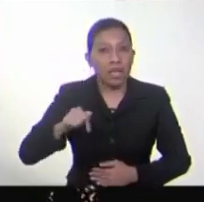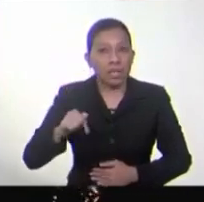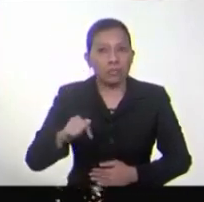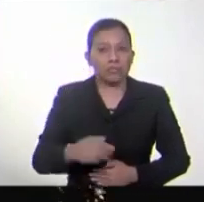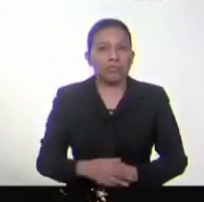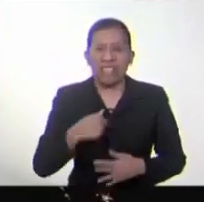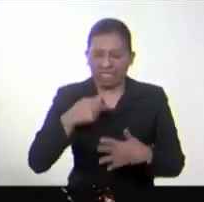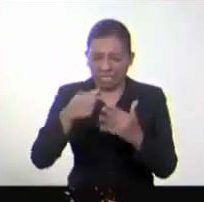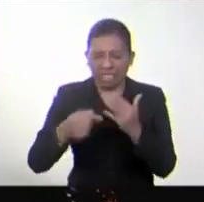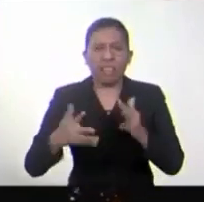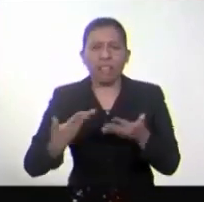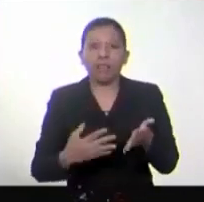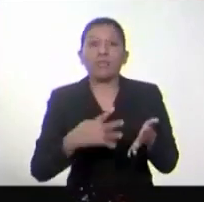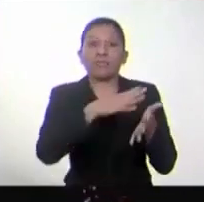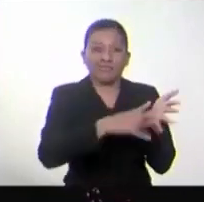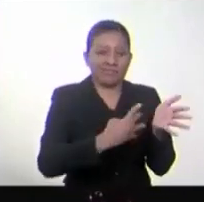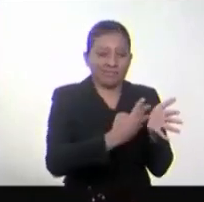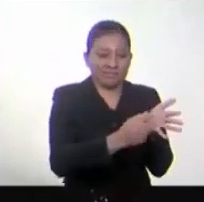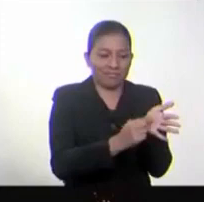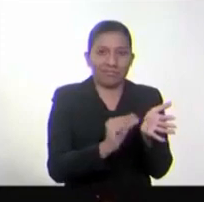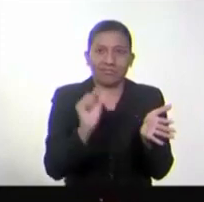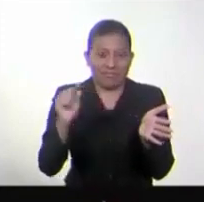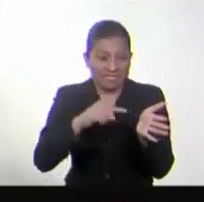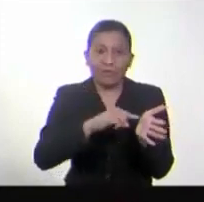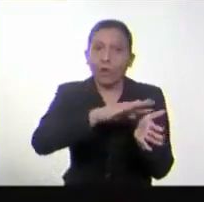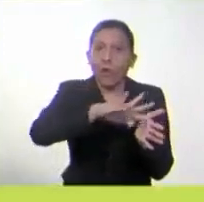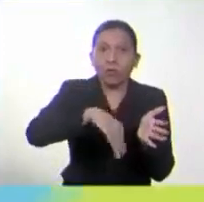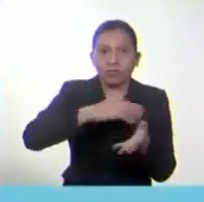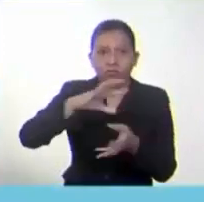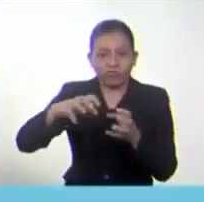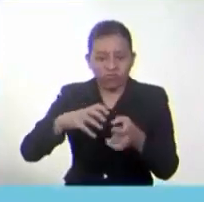y el responsable del color azul es el cobre.